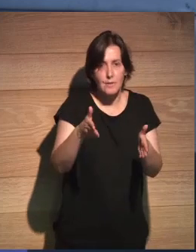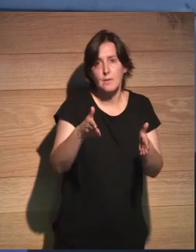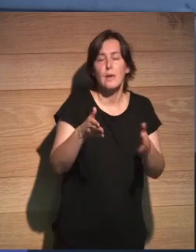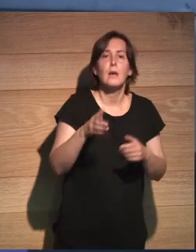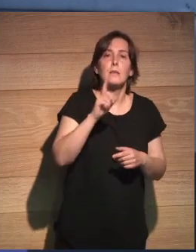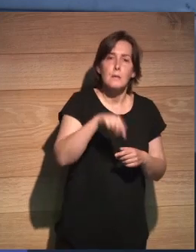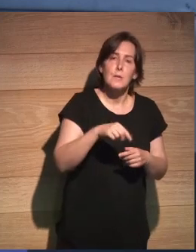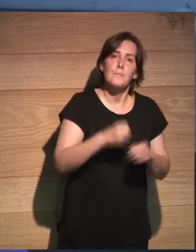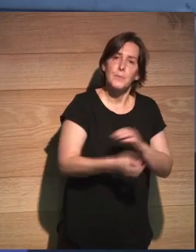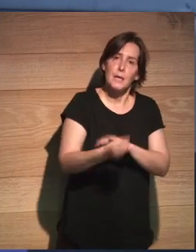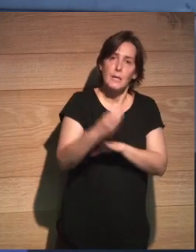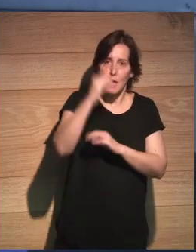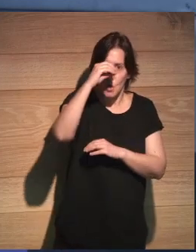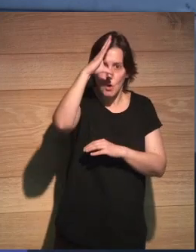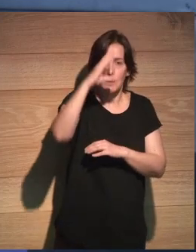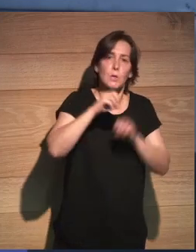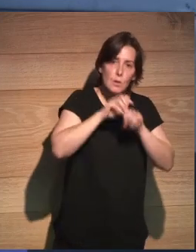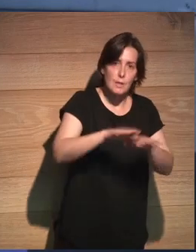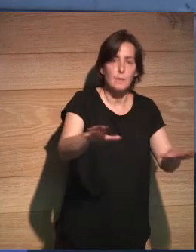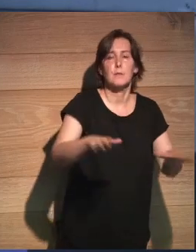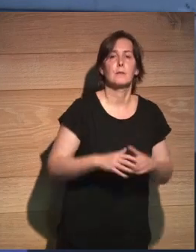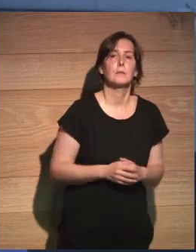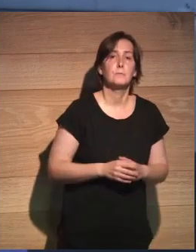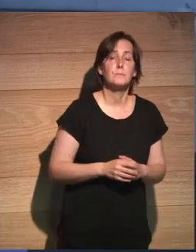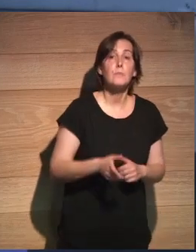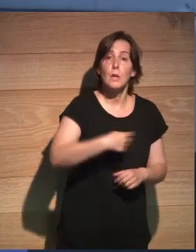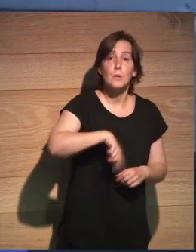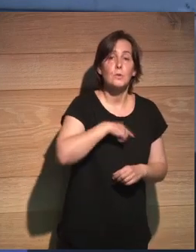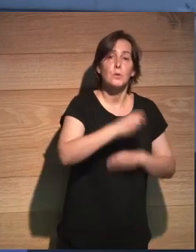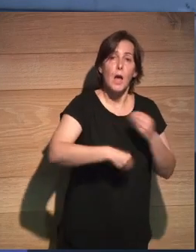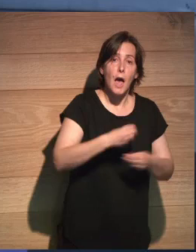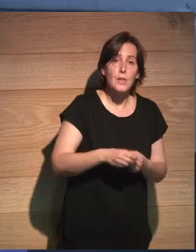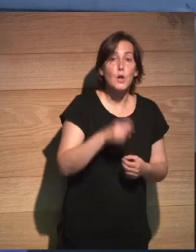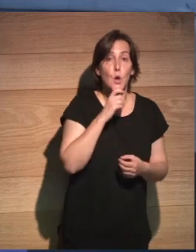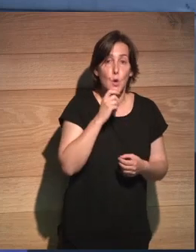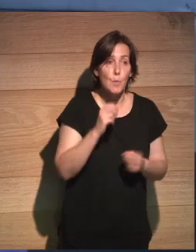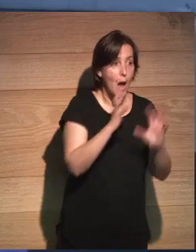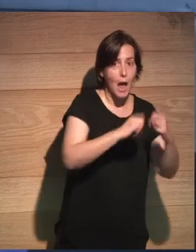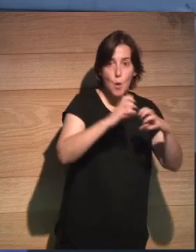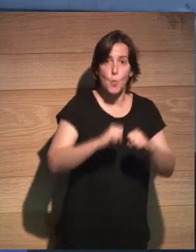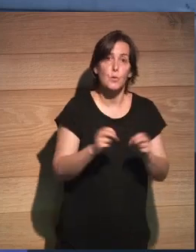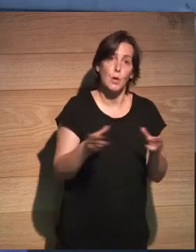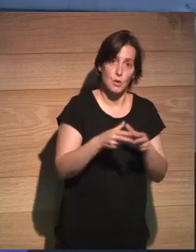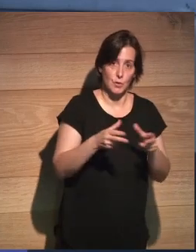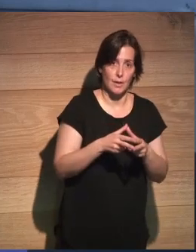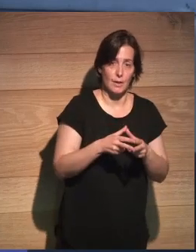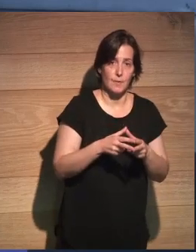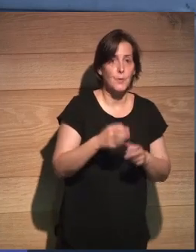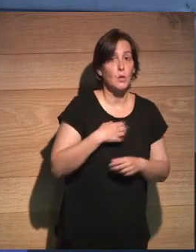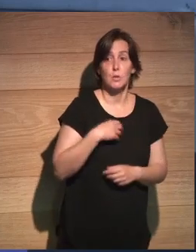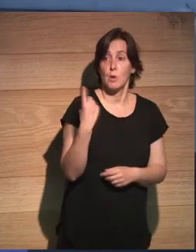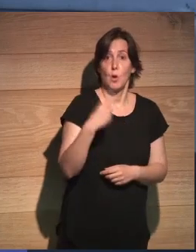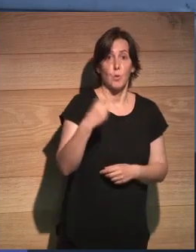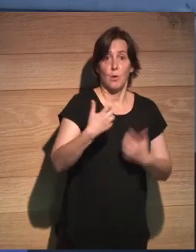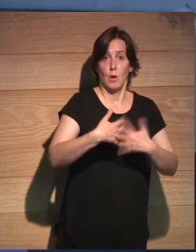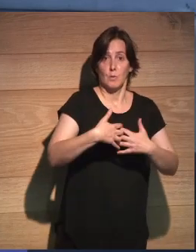y a transmitir el conocimiento. Y esto tenemos que hacerlo con la complicidad de la sociedad. No se puede hacer solo, ni